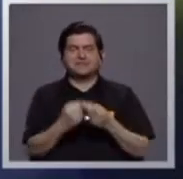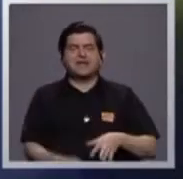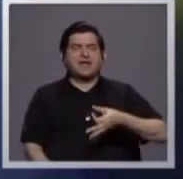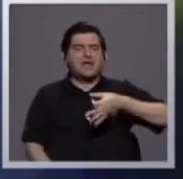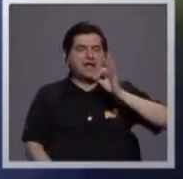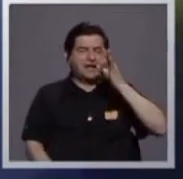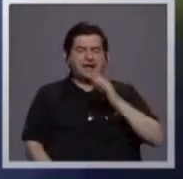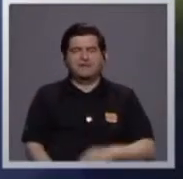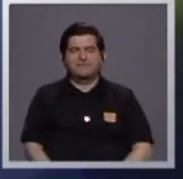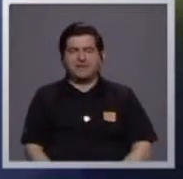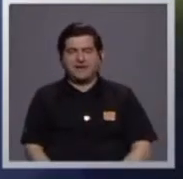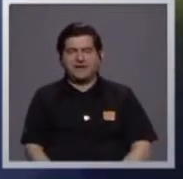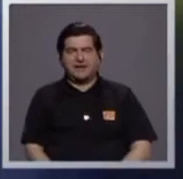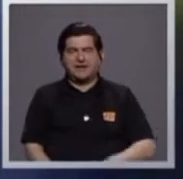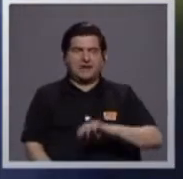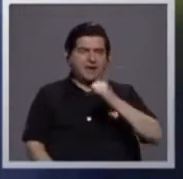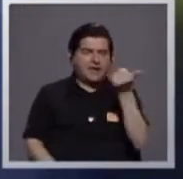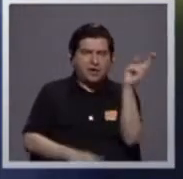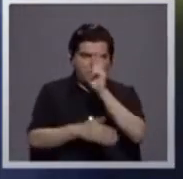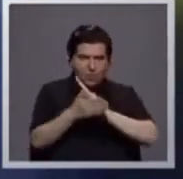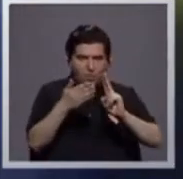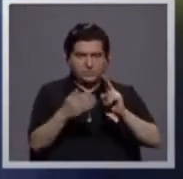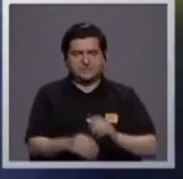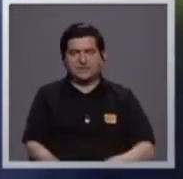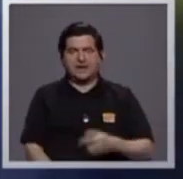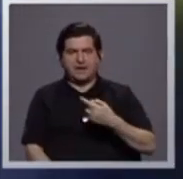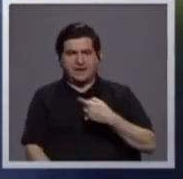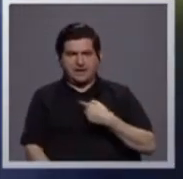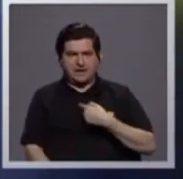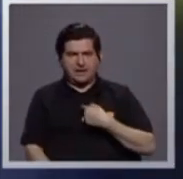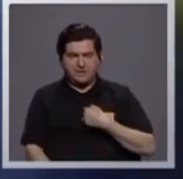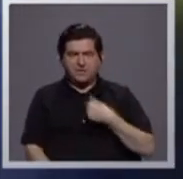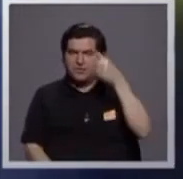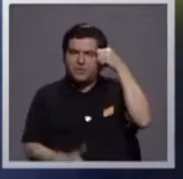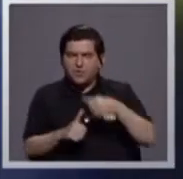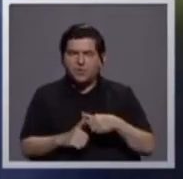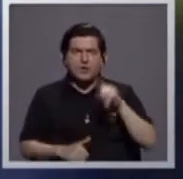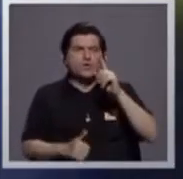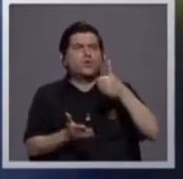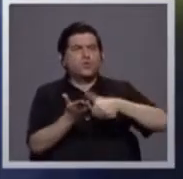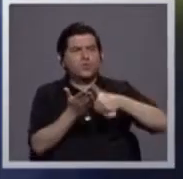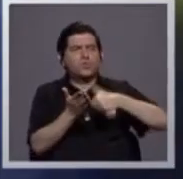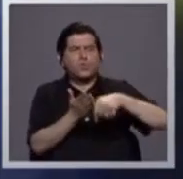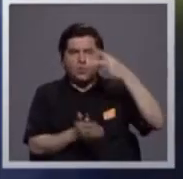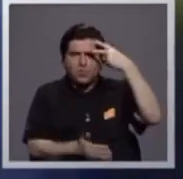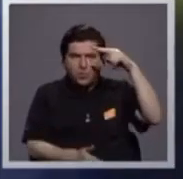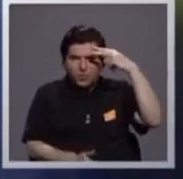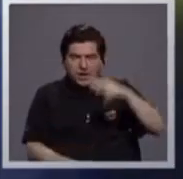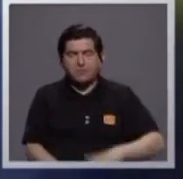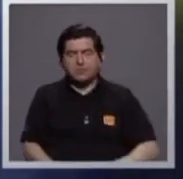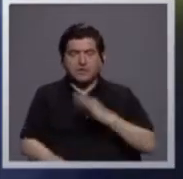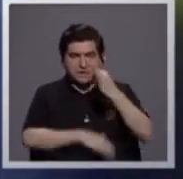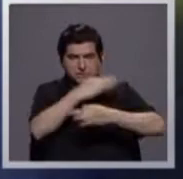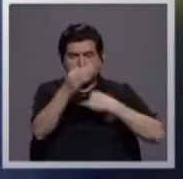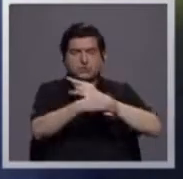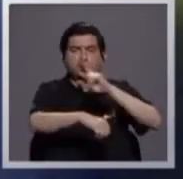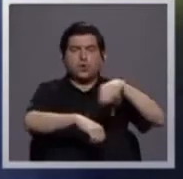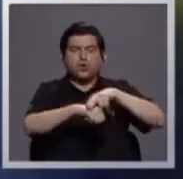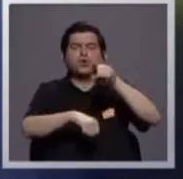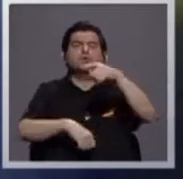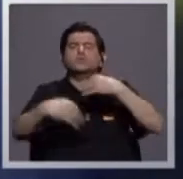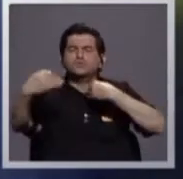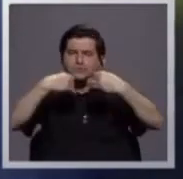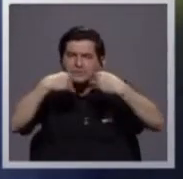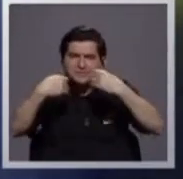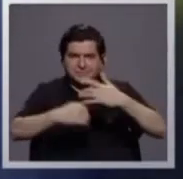en UPAEP, ya no en UDLA, y me acababa de ocurrir una elección en México, una elección nacional, y me estabas